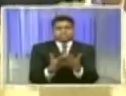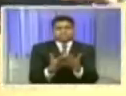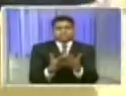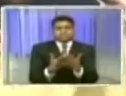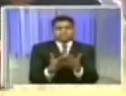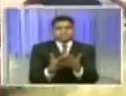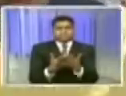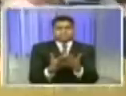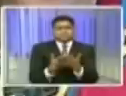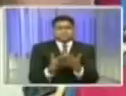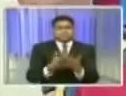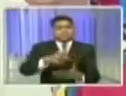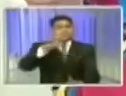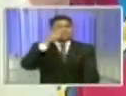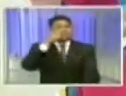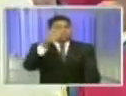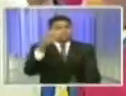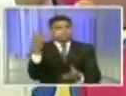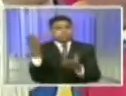Y el pueblo estudiando.